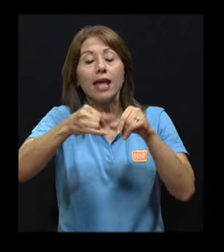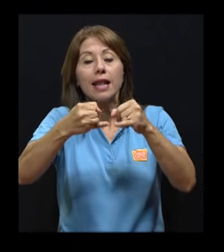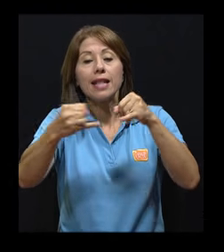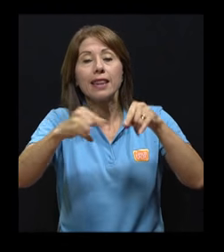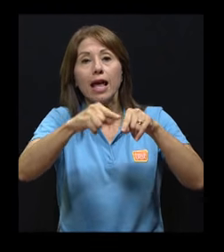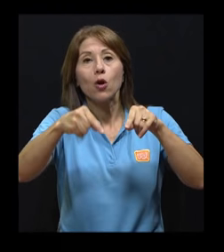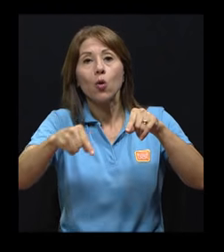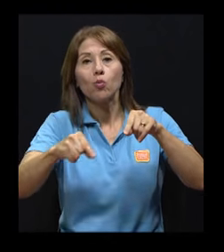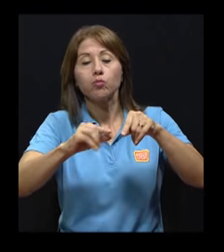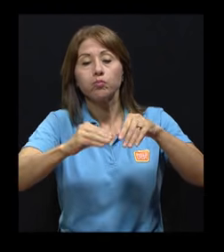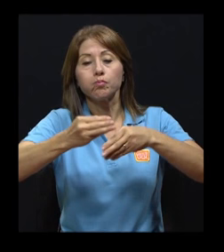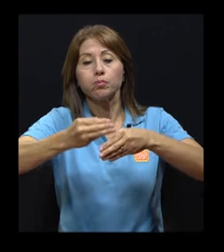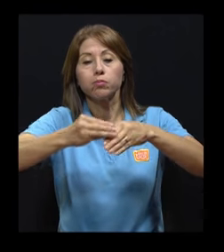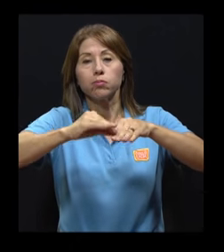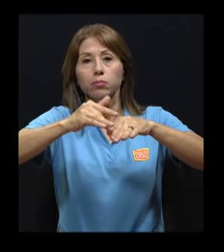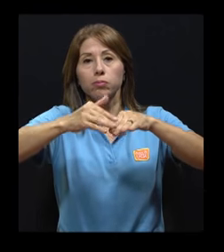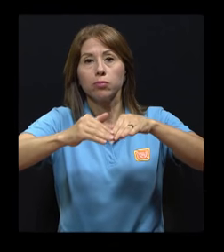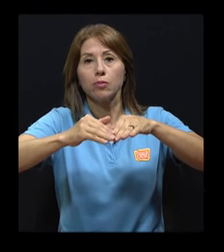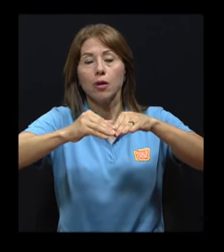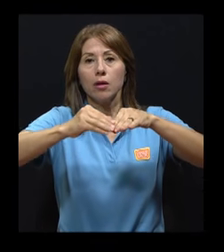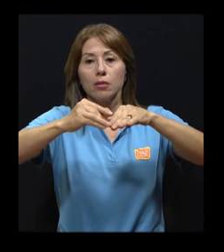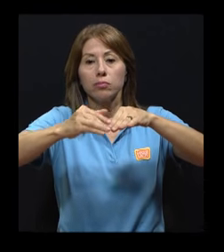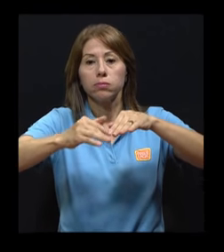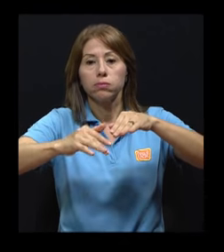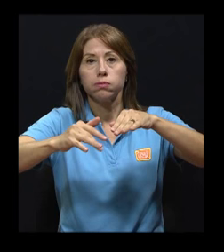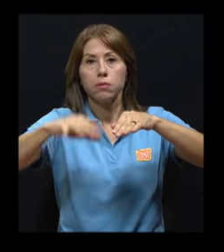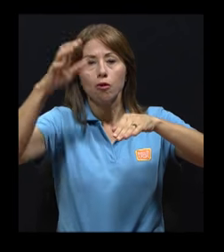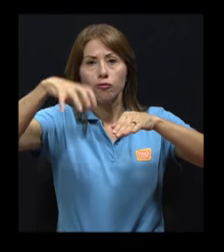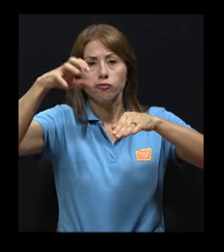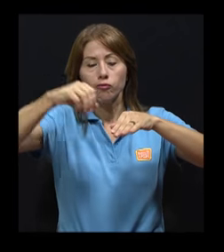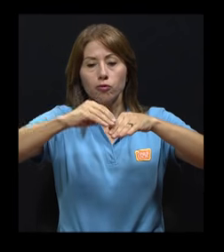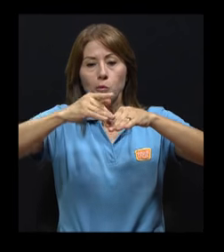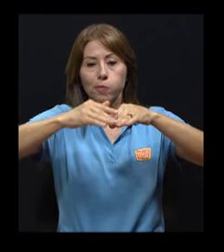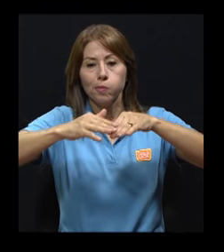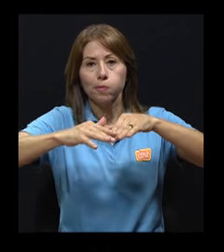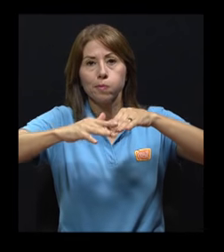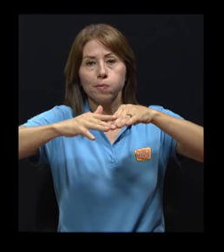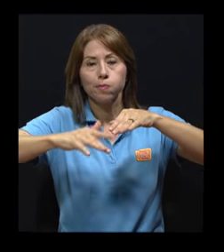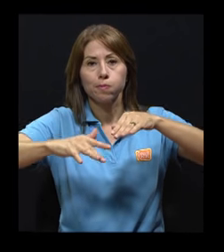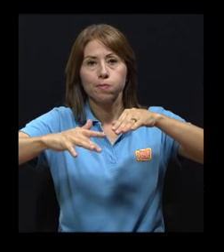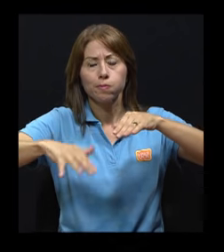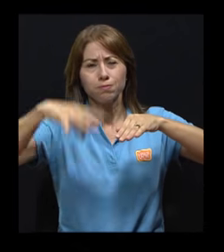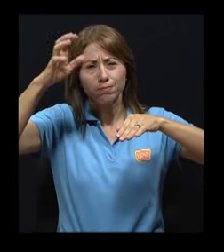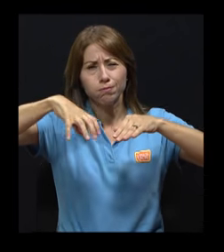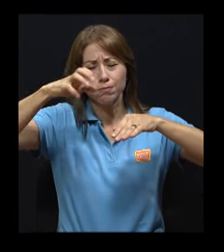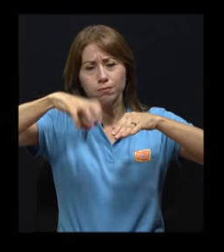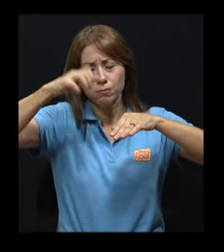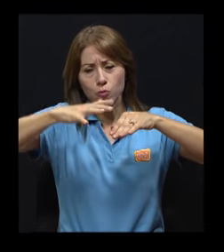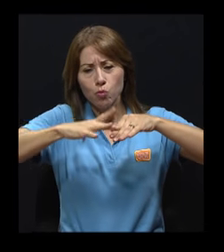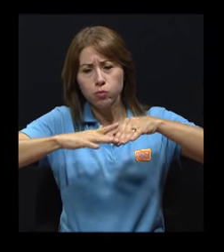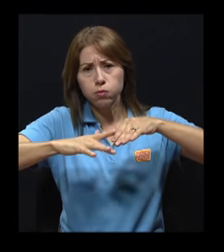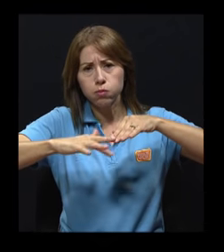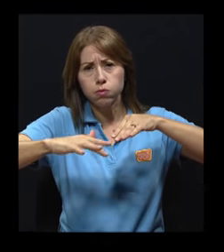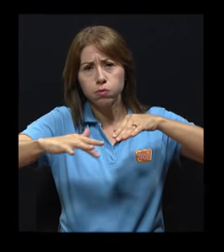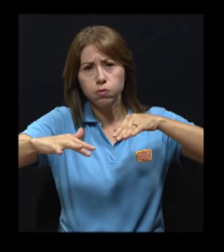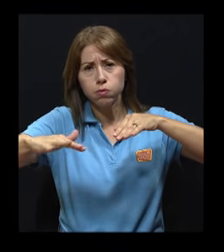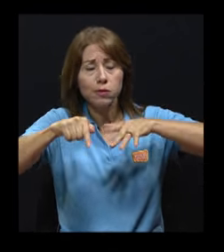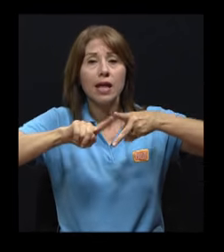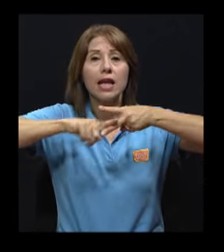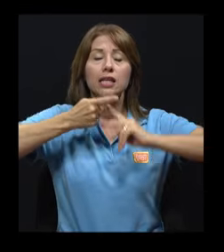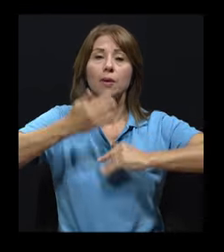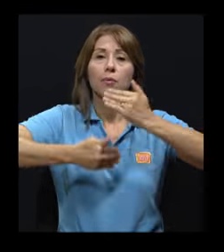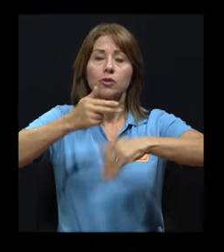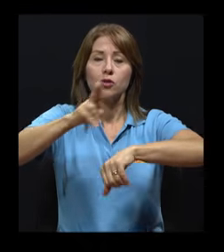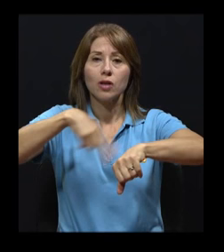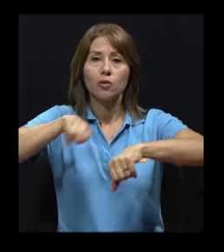formó una pequeña Laguna que ya bien entrado el invierno cubría alrededor de 1 hectárea de terreno a partir de la